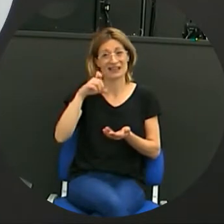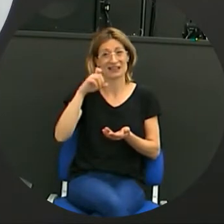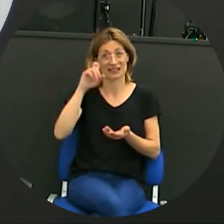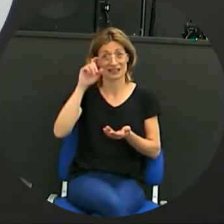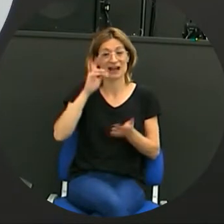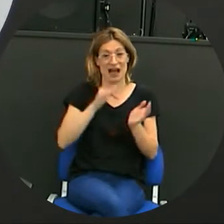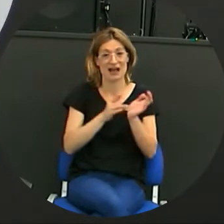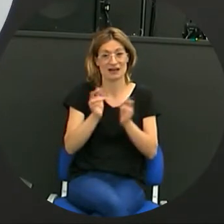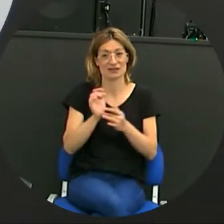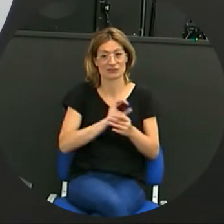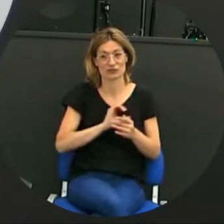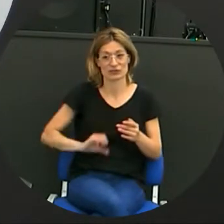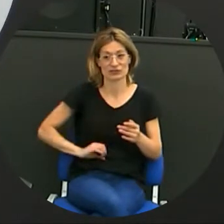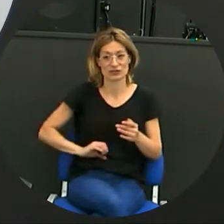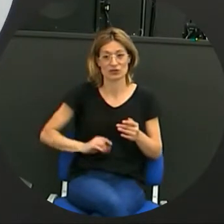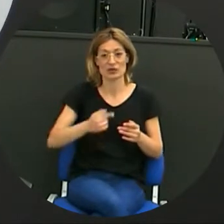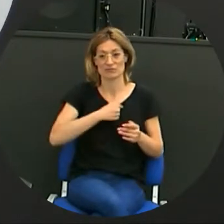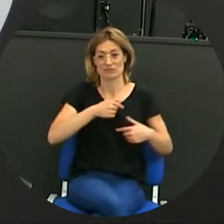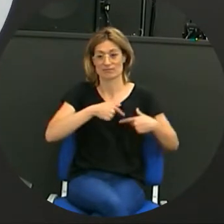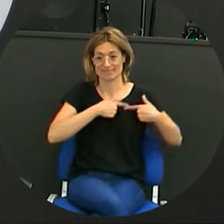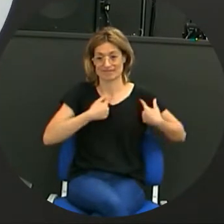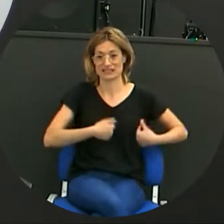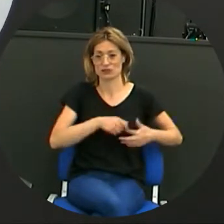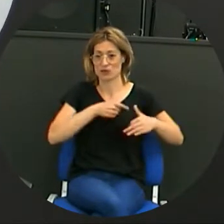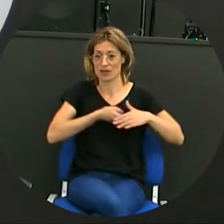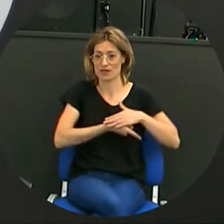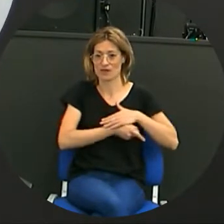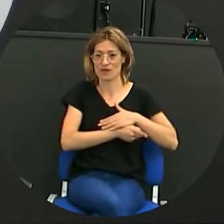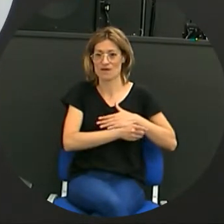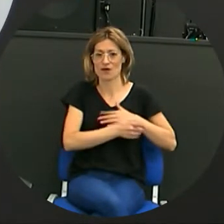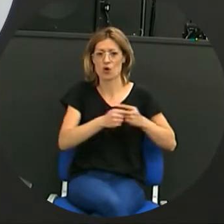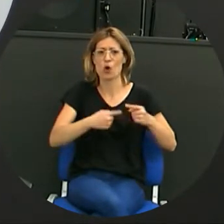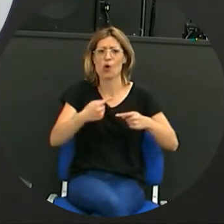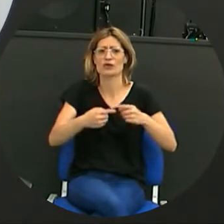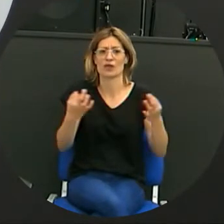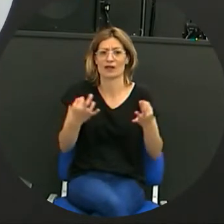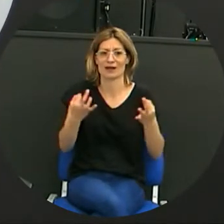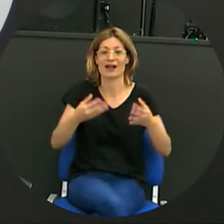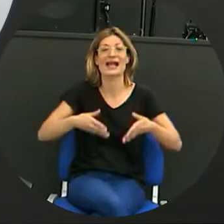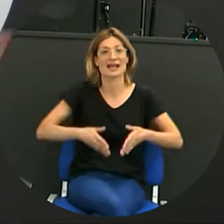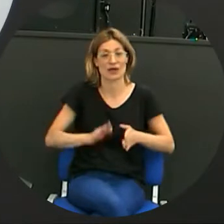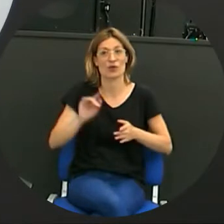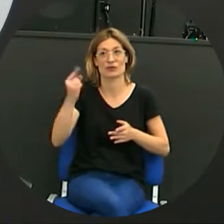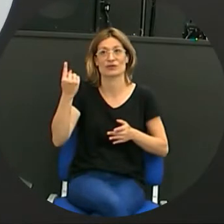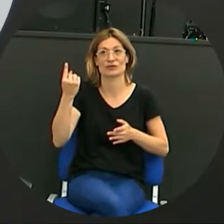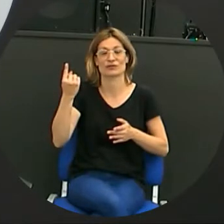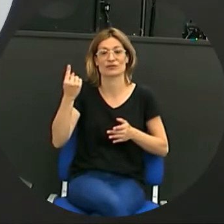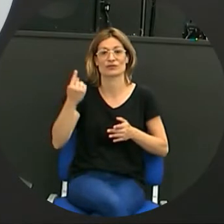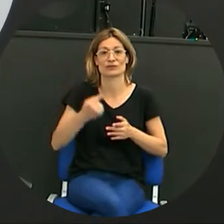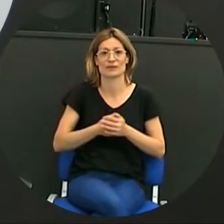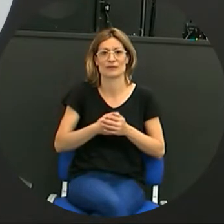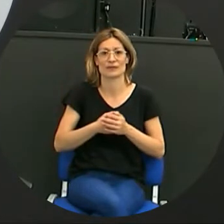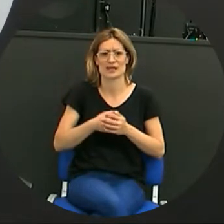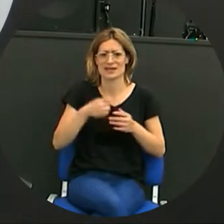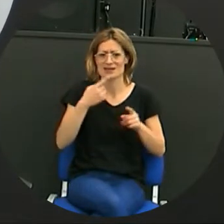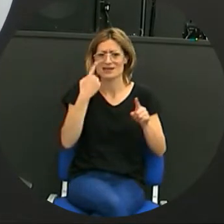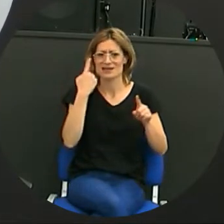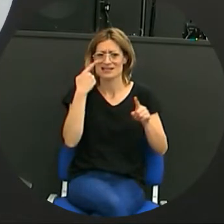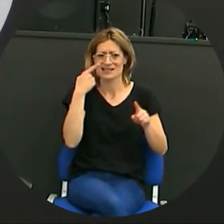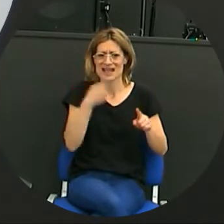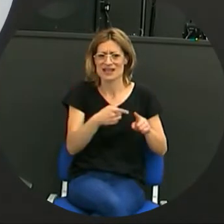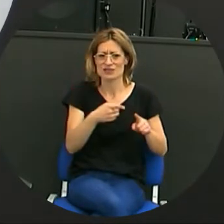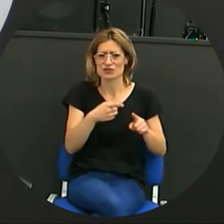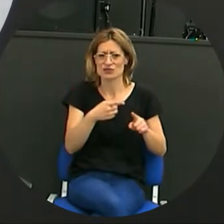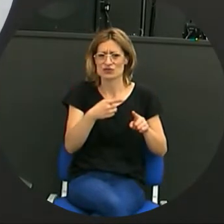a Él y lo recibe en el corazón, viene a ser un Hijo de Dios. Y aquello que era absolutamente imposible,